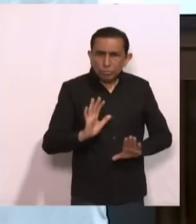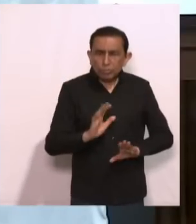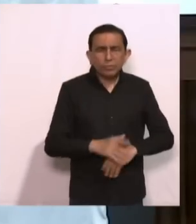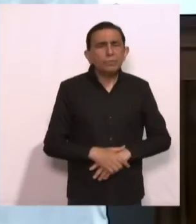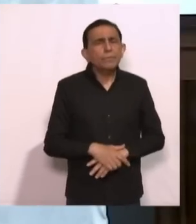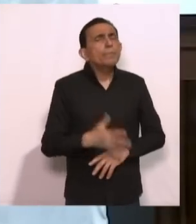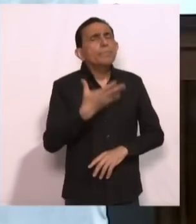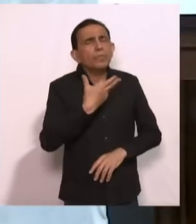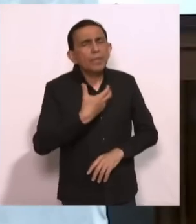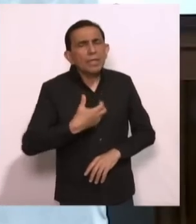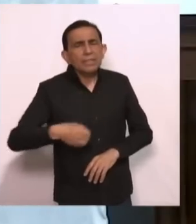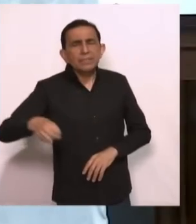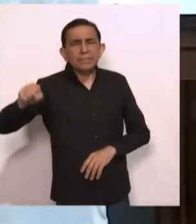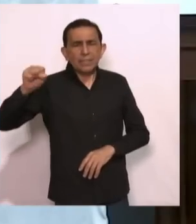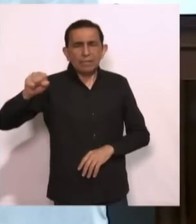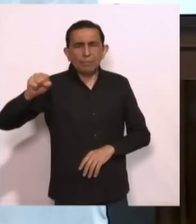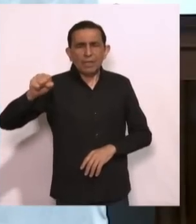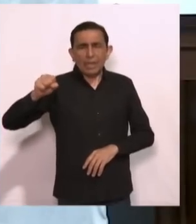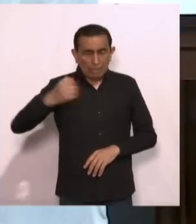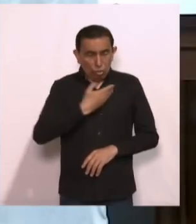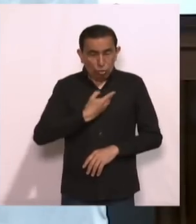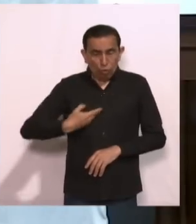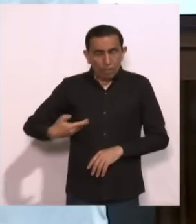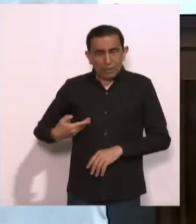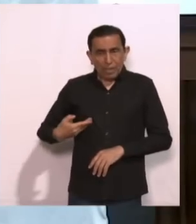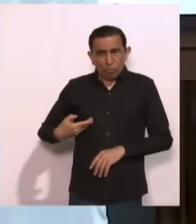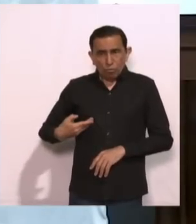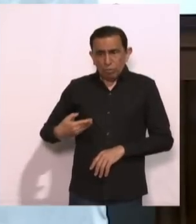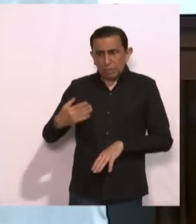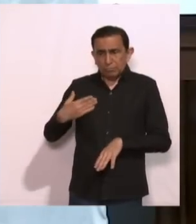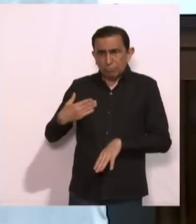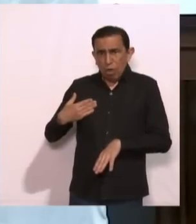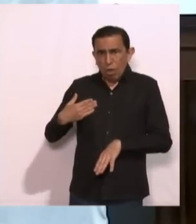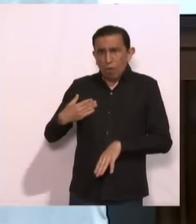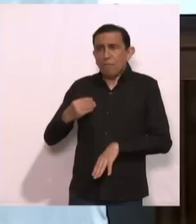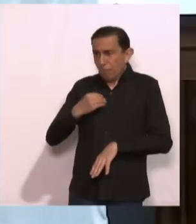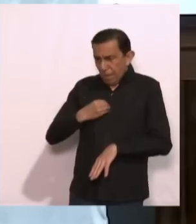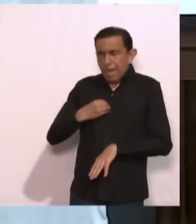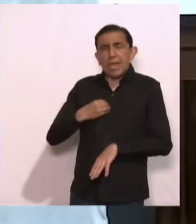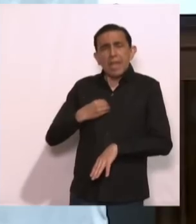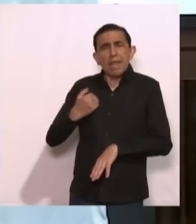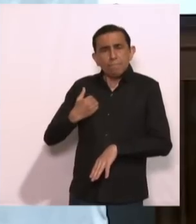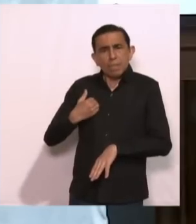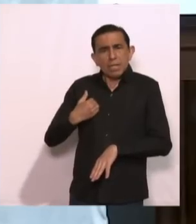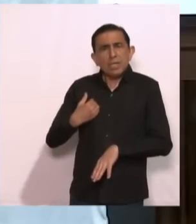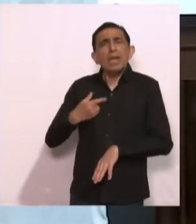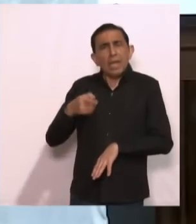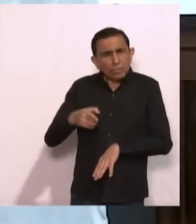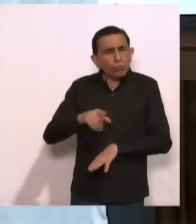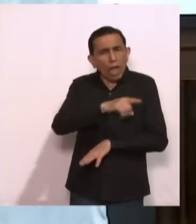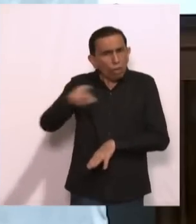Lo llevarán ante reyes y gobernadores a causa de mi nombre. Y esto les